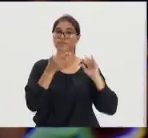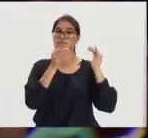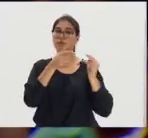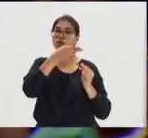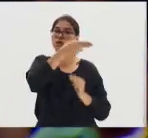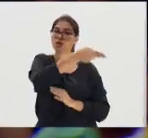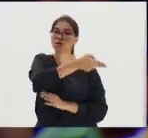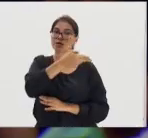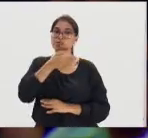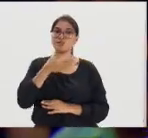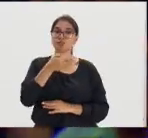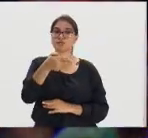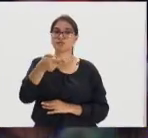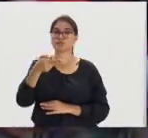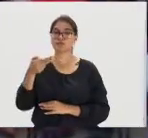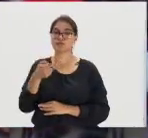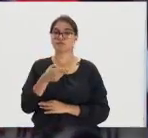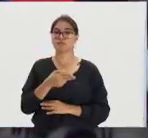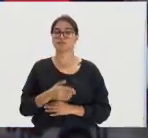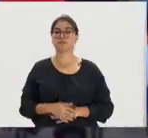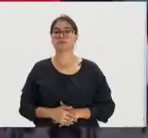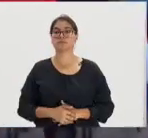Quiero ser parejo, no podemos ser injustos.